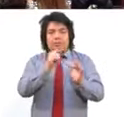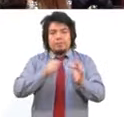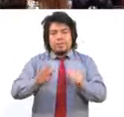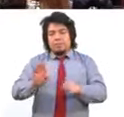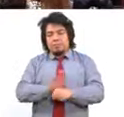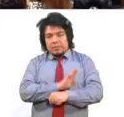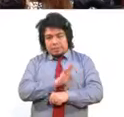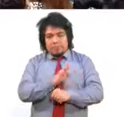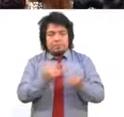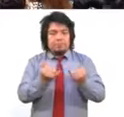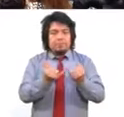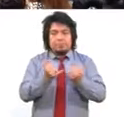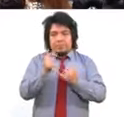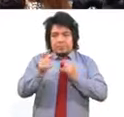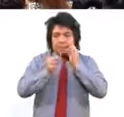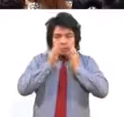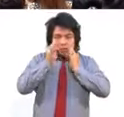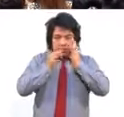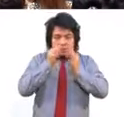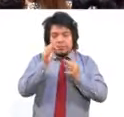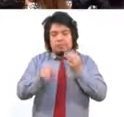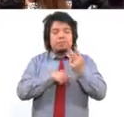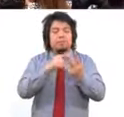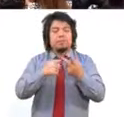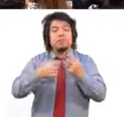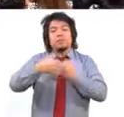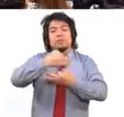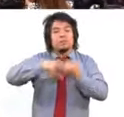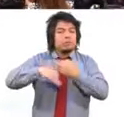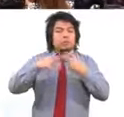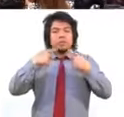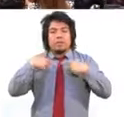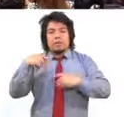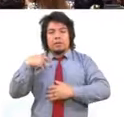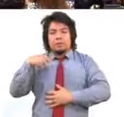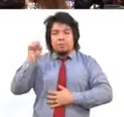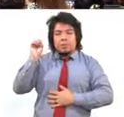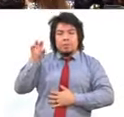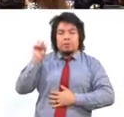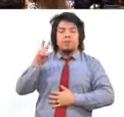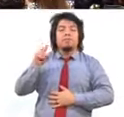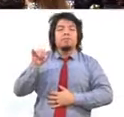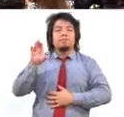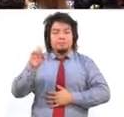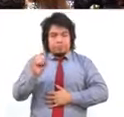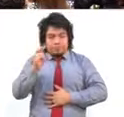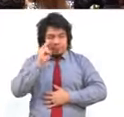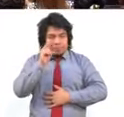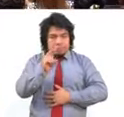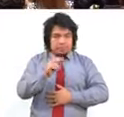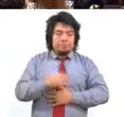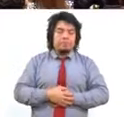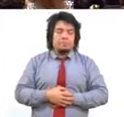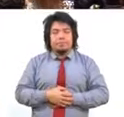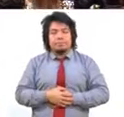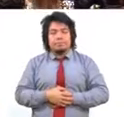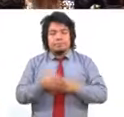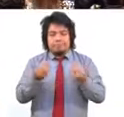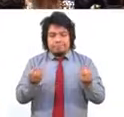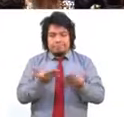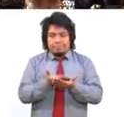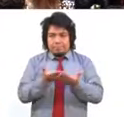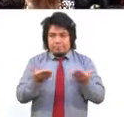a los representantes de medios de comunicación y a todas las personas que nos siguen a través de plataformas digitales. Damas